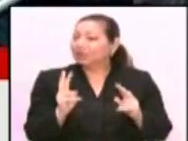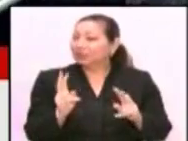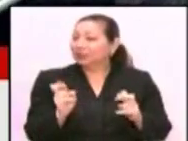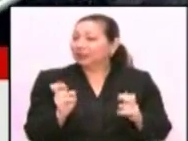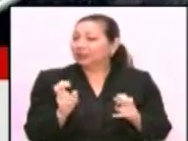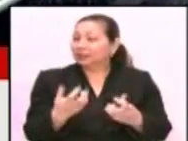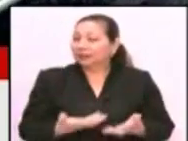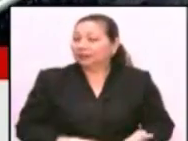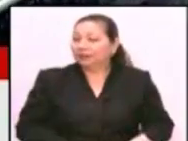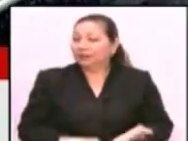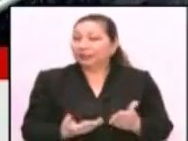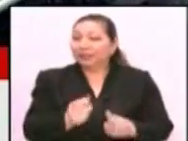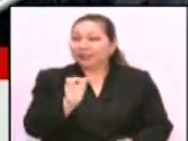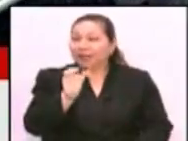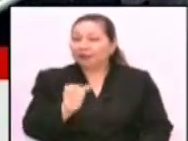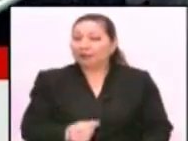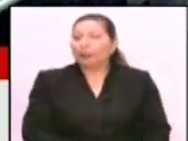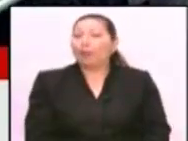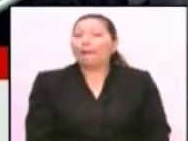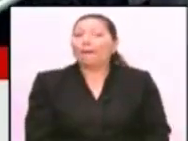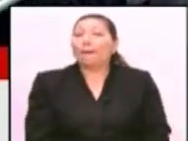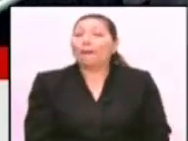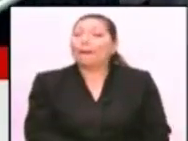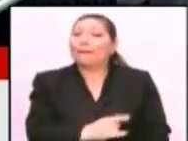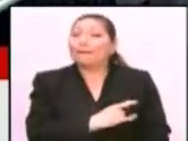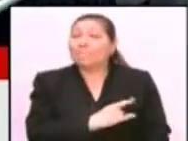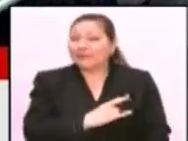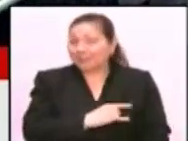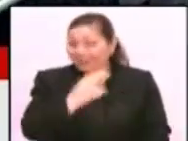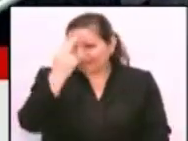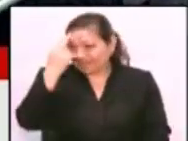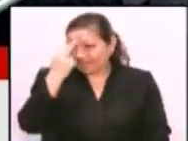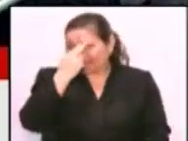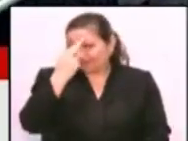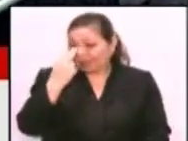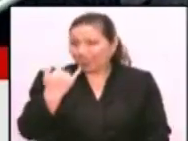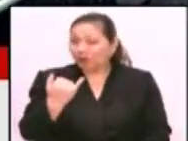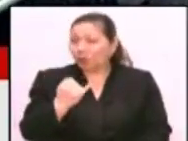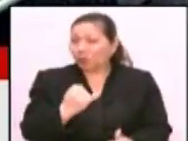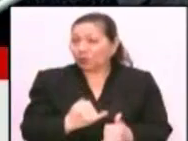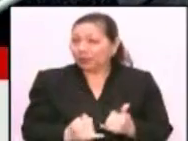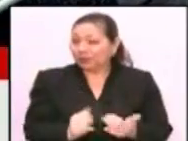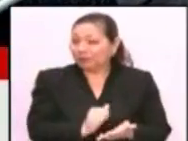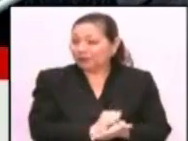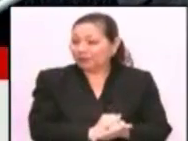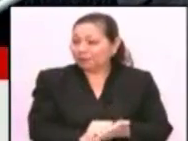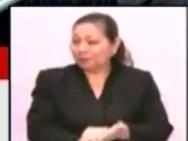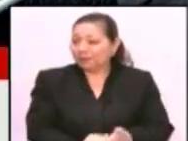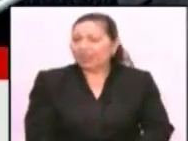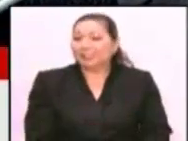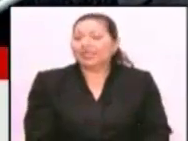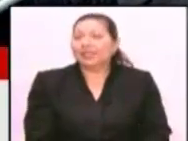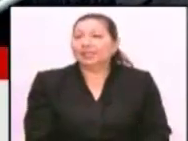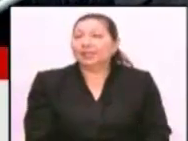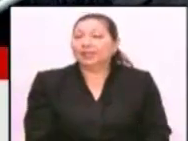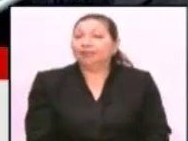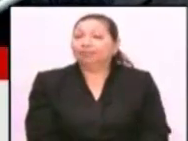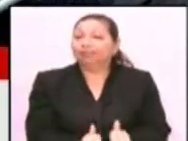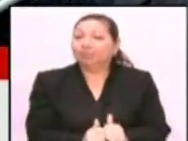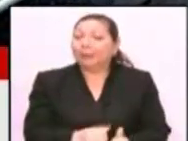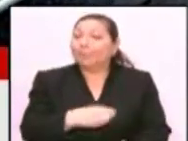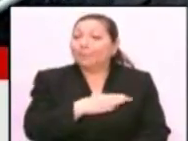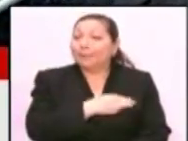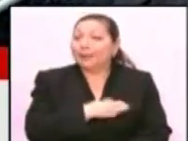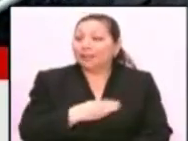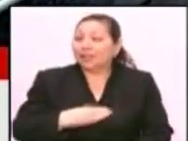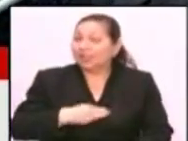del emprendimiento personal. La Universidad Católica, en estos últimos meses, en compañía con el